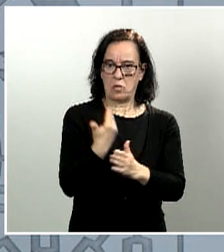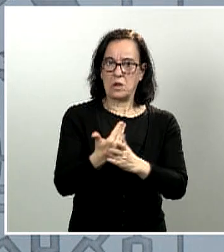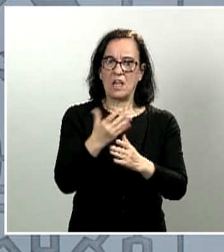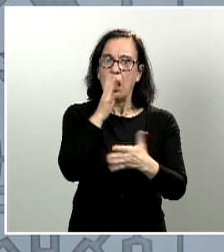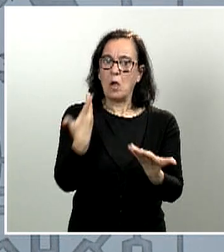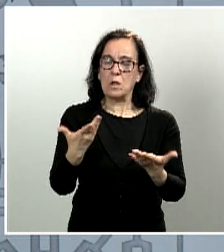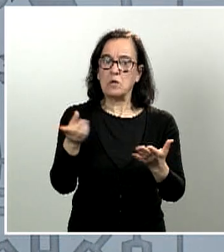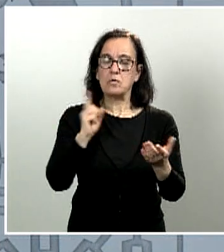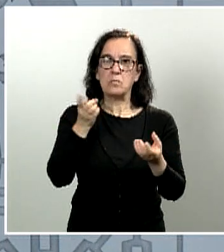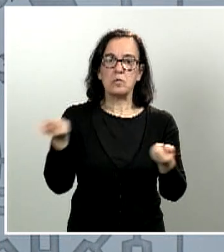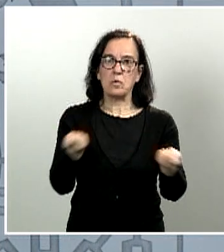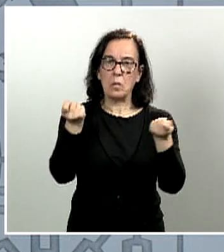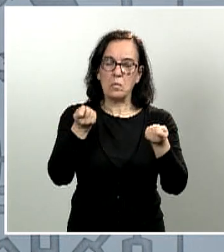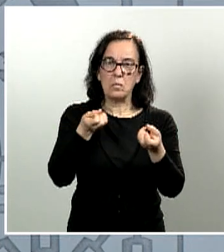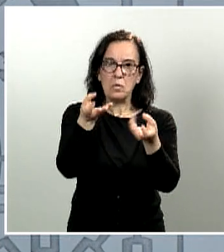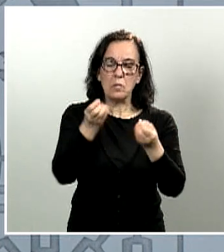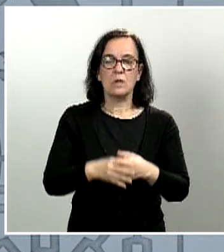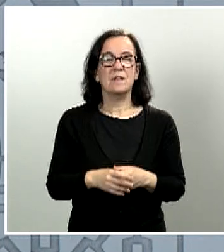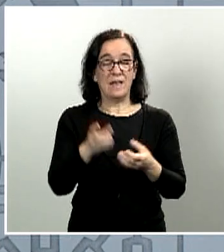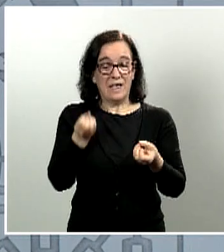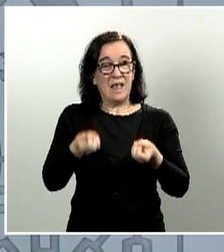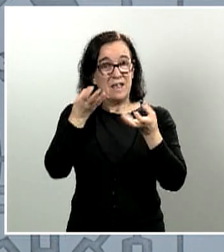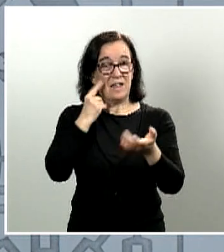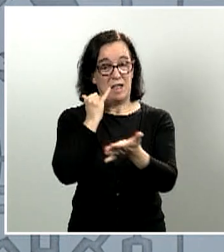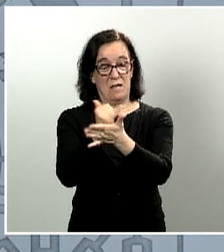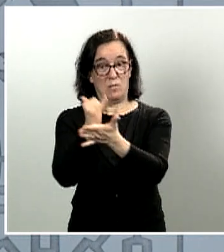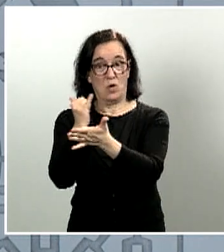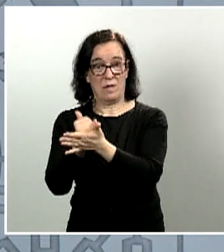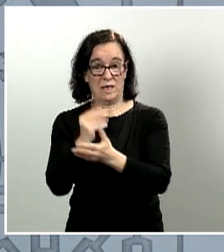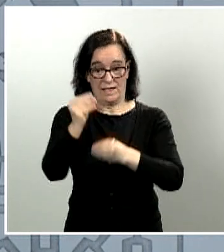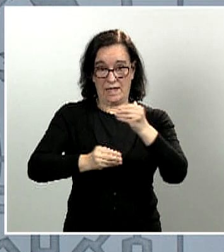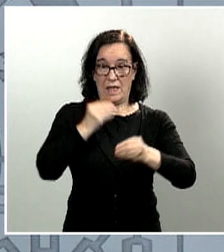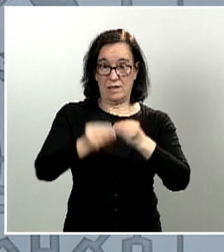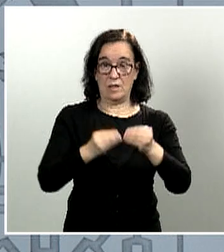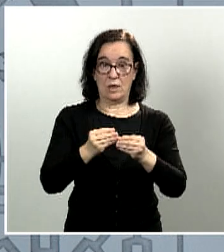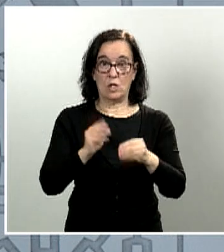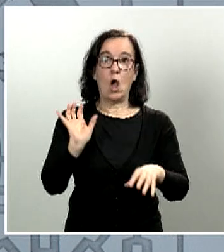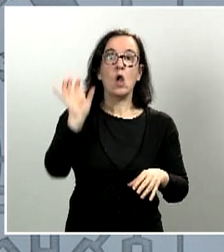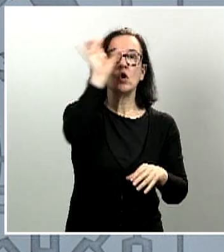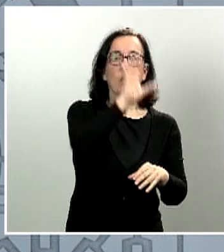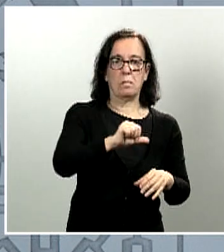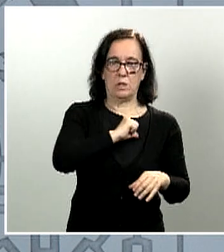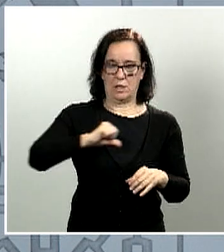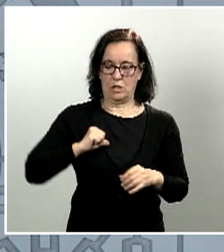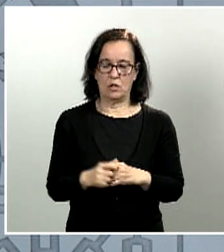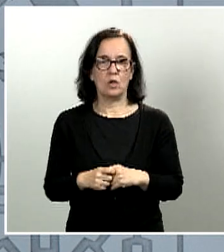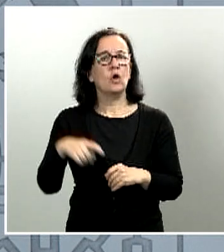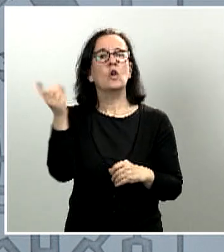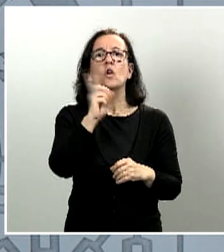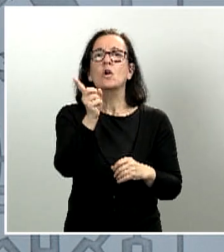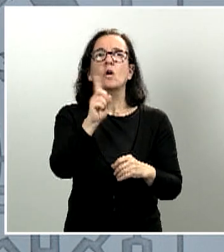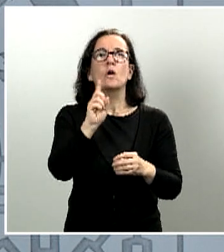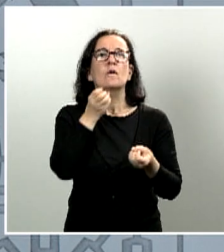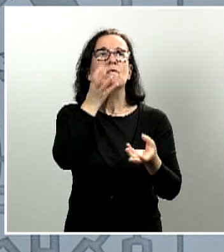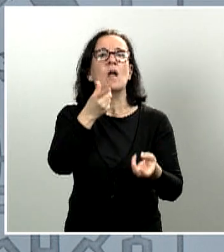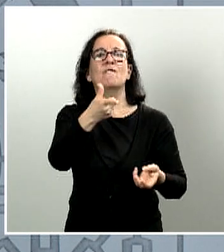Sí, la información de las pruebas que se realizan en las comunidades autónomas no es una información fácil de